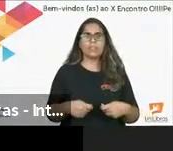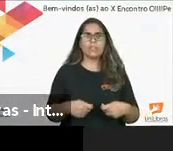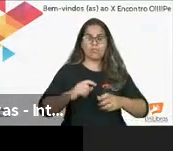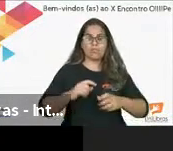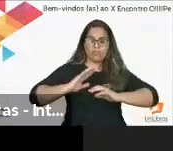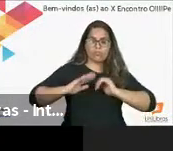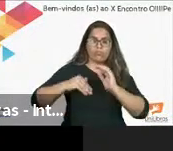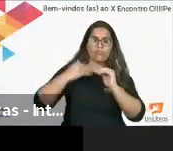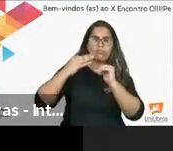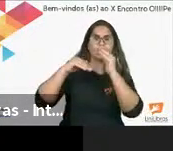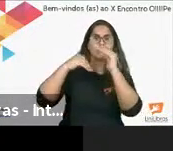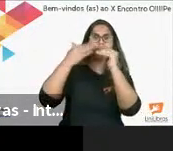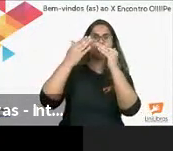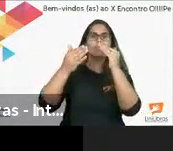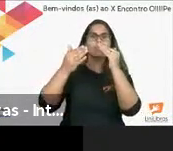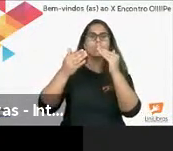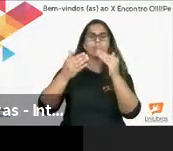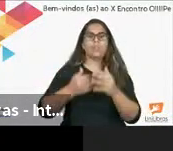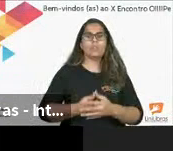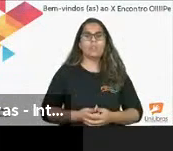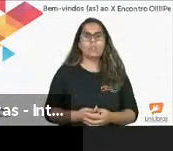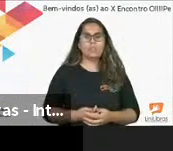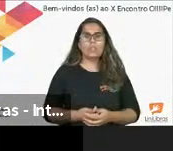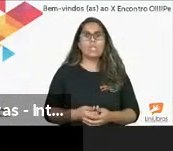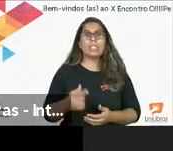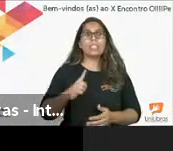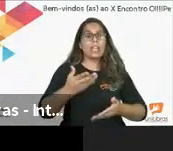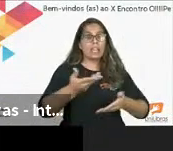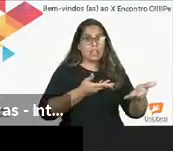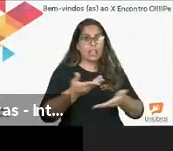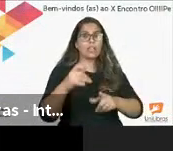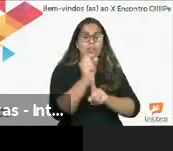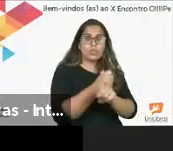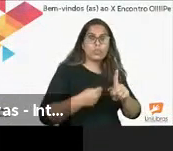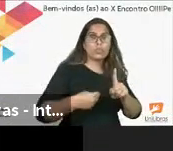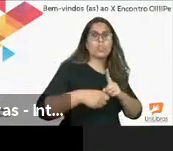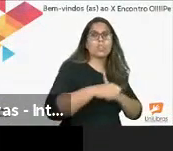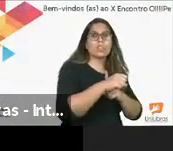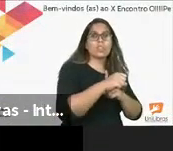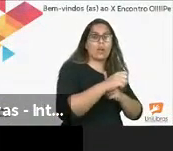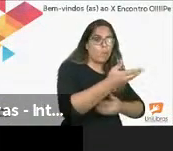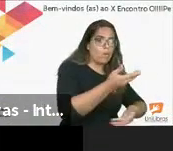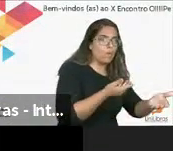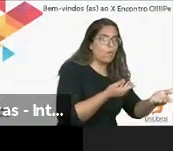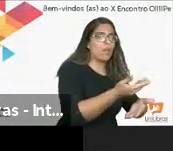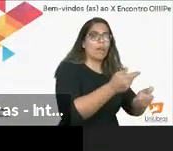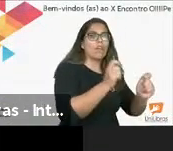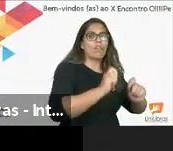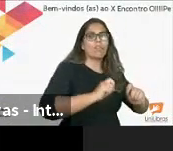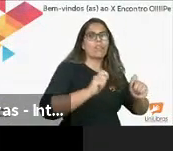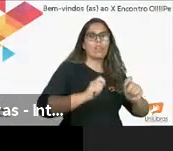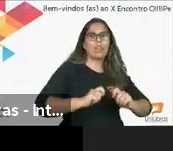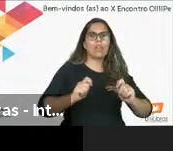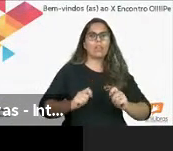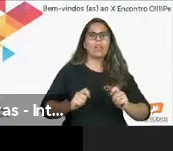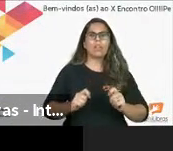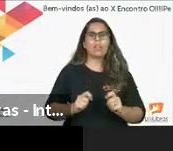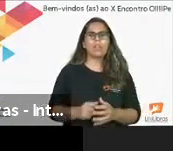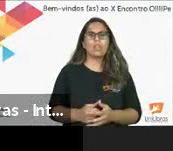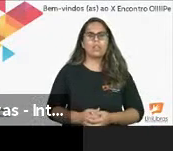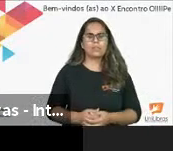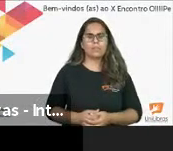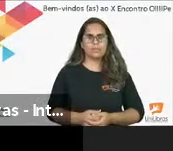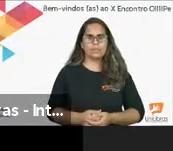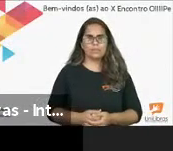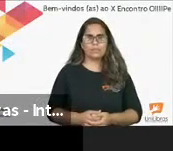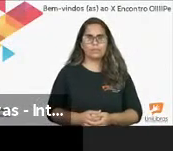estos de su ámbito de interacciones sociales con específico, se desintegra. Y no llega aquí,